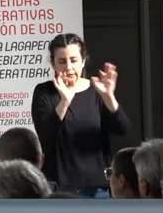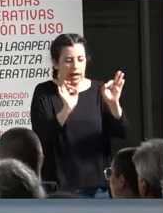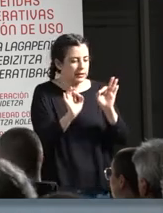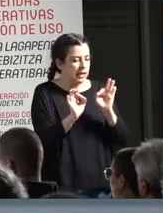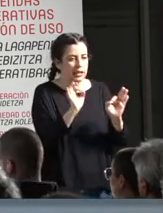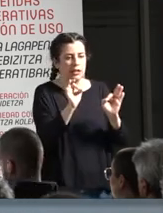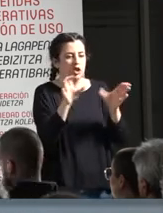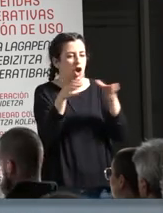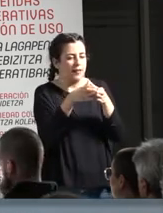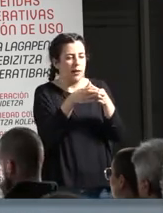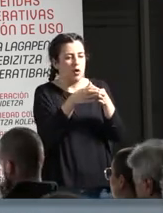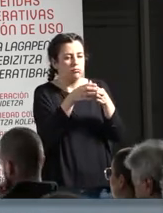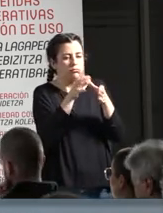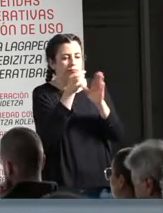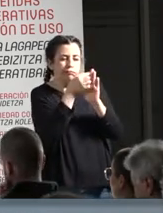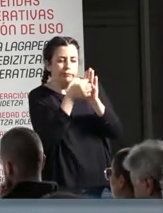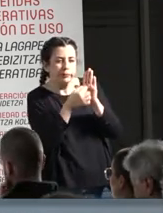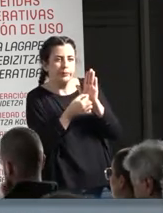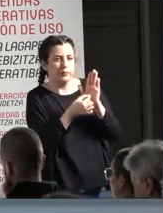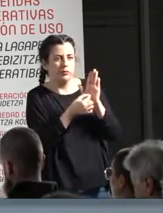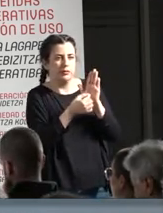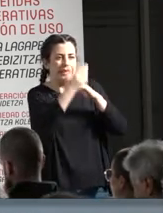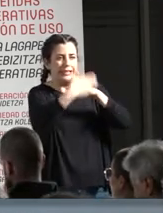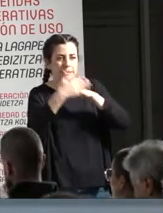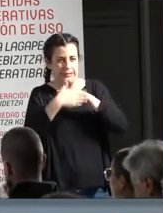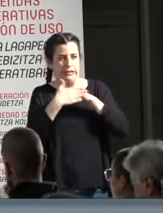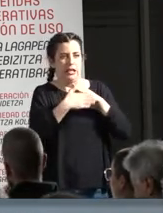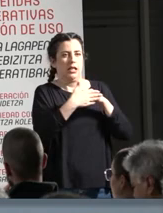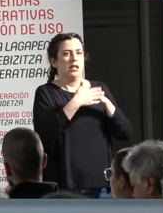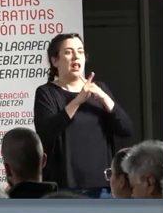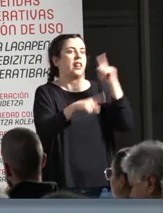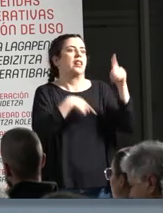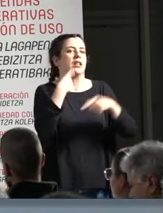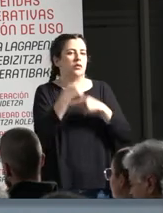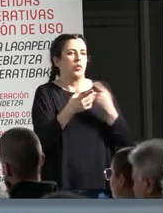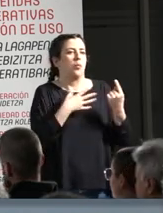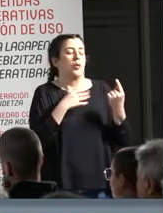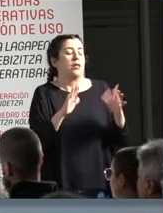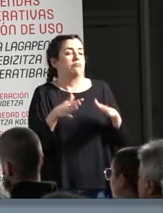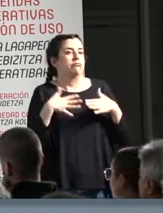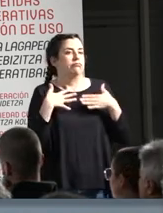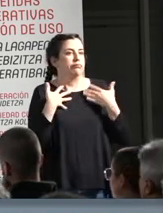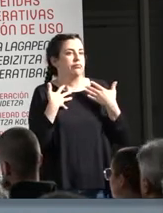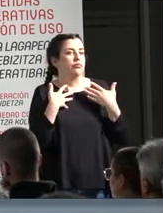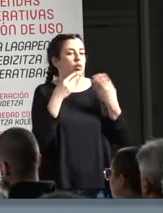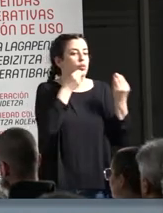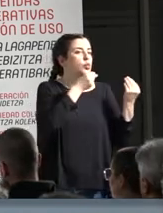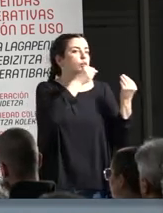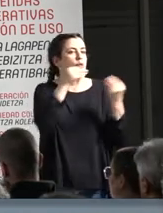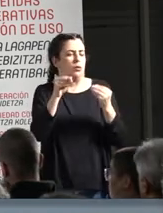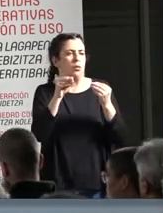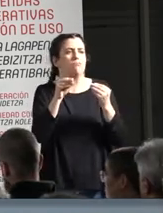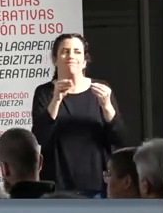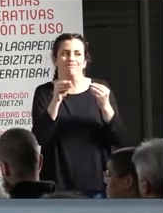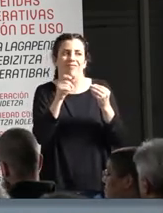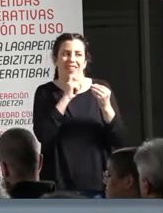los colectivos que pueden entrar en los proyectos, luego nos vamos a encontrar con dificultades a la hora de establecer sustituciones. Cuando